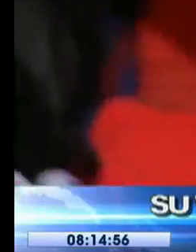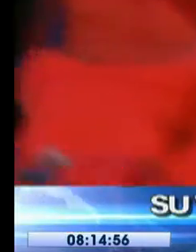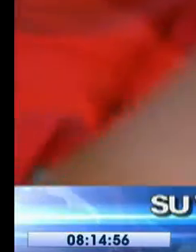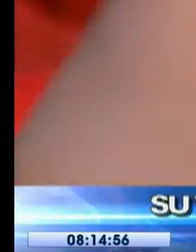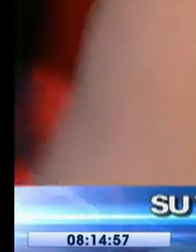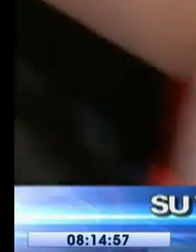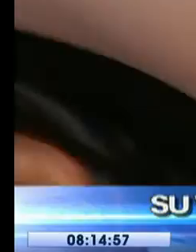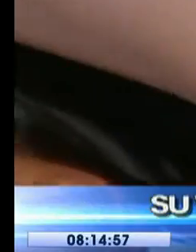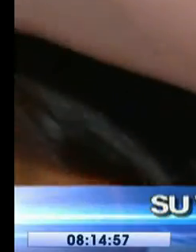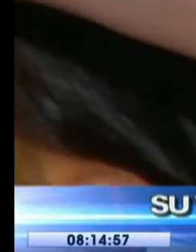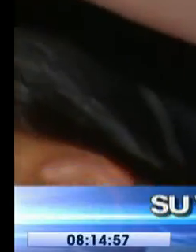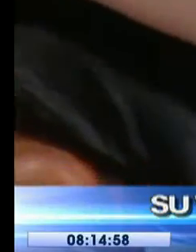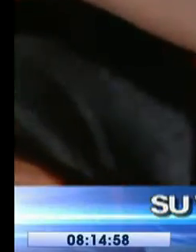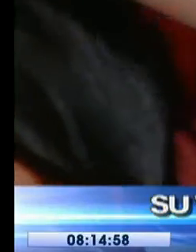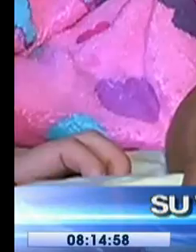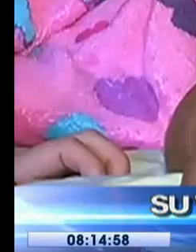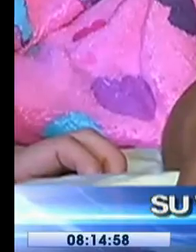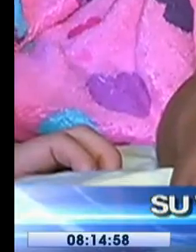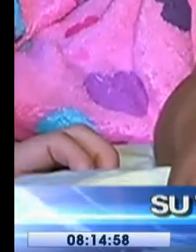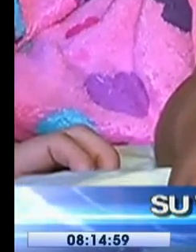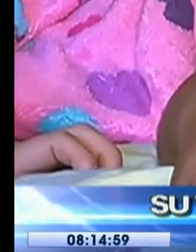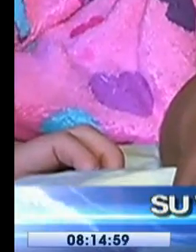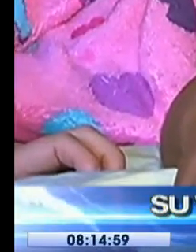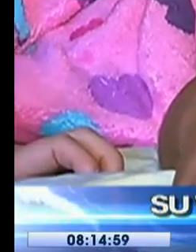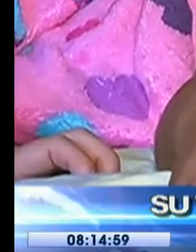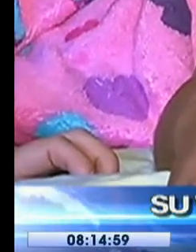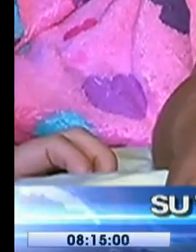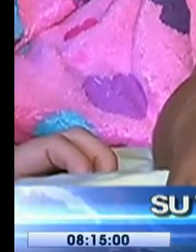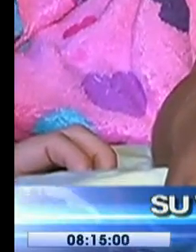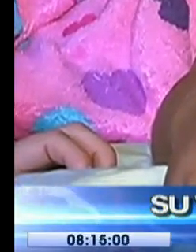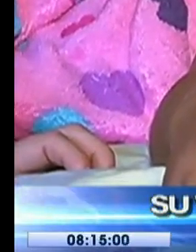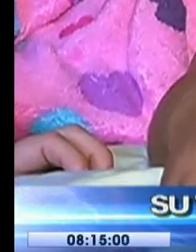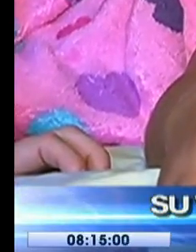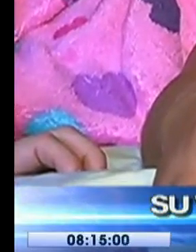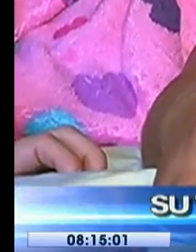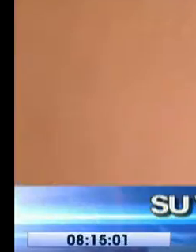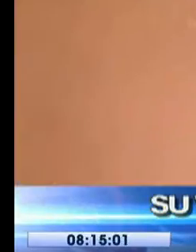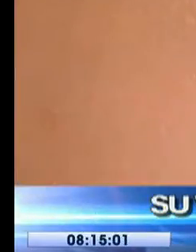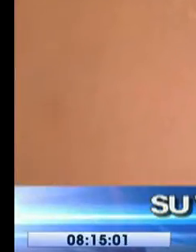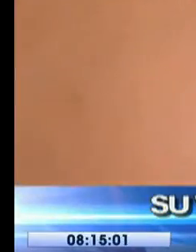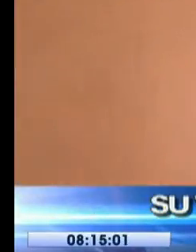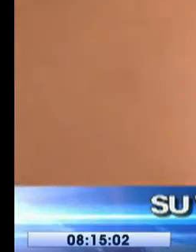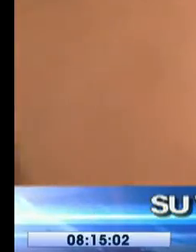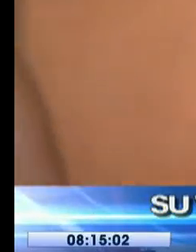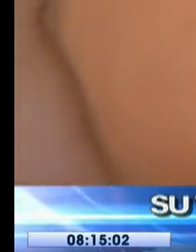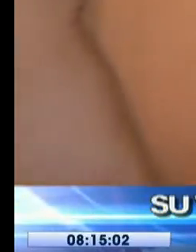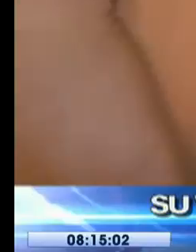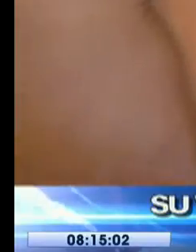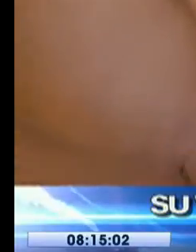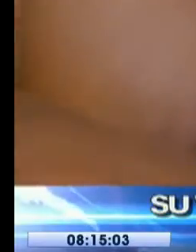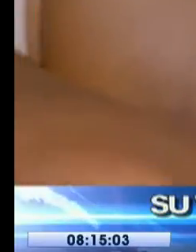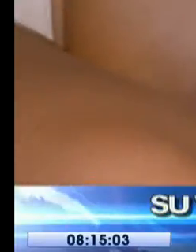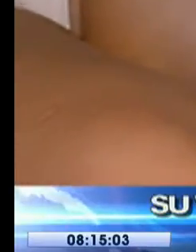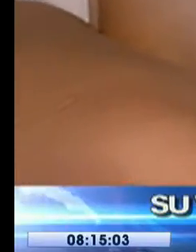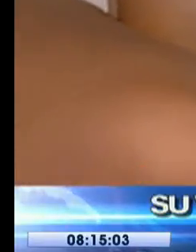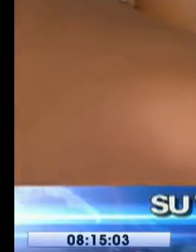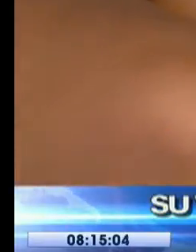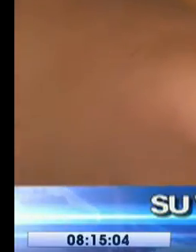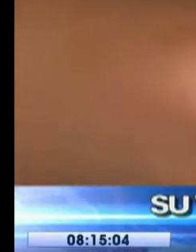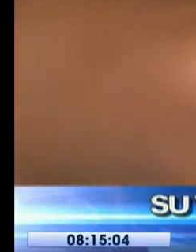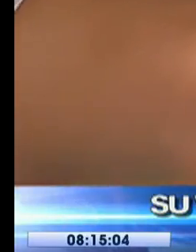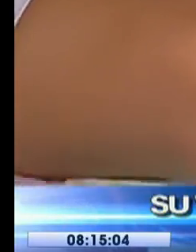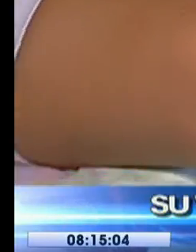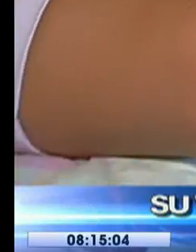En un sector de Guayaquil, una mujer denuncia haber sido agredida por su expareja. Uno de sus vecinos la salvó de morir